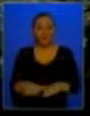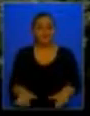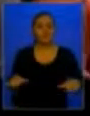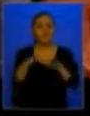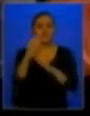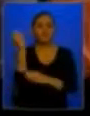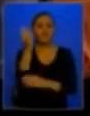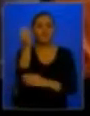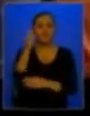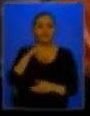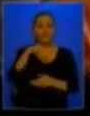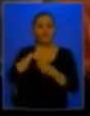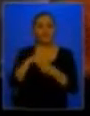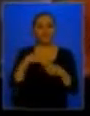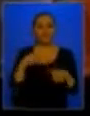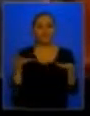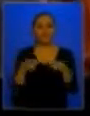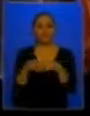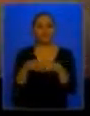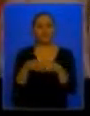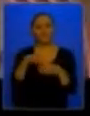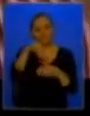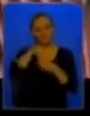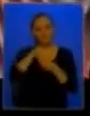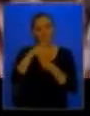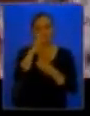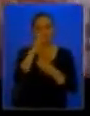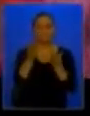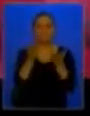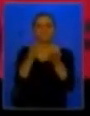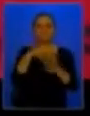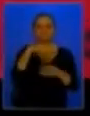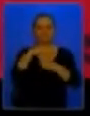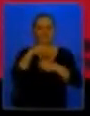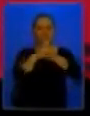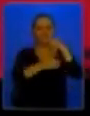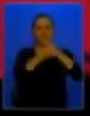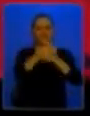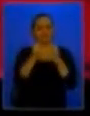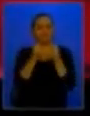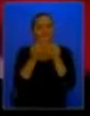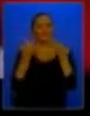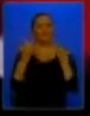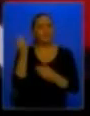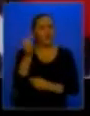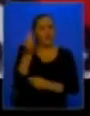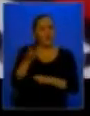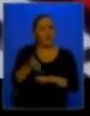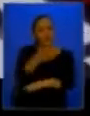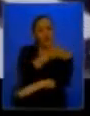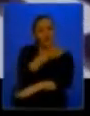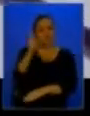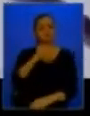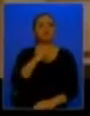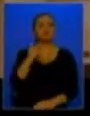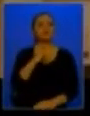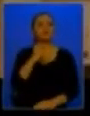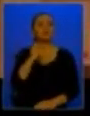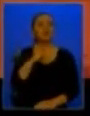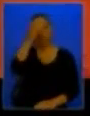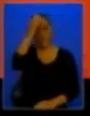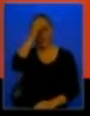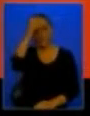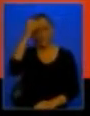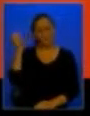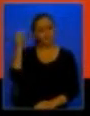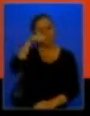tan querida para el presidente Correa, donde vivió un intenso año durante su juventud como misionero salesiano,